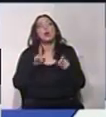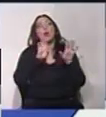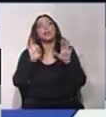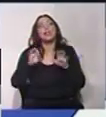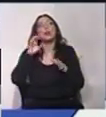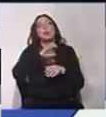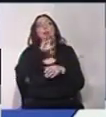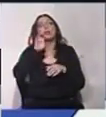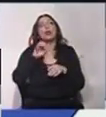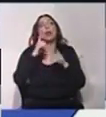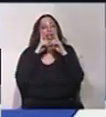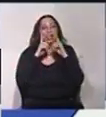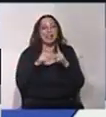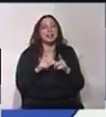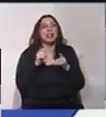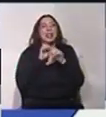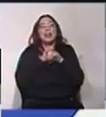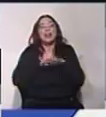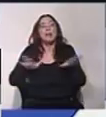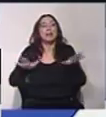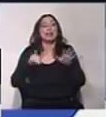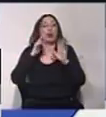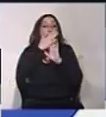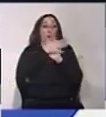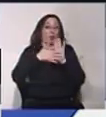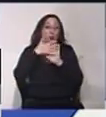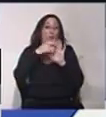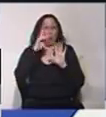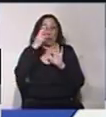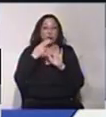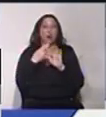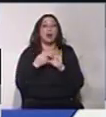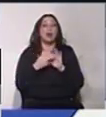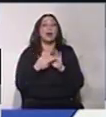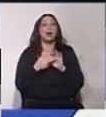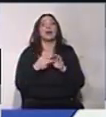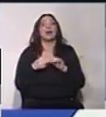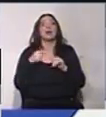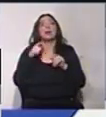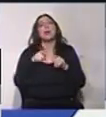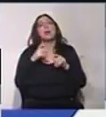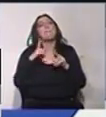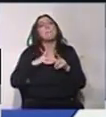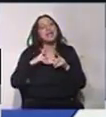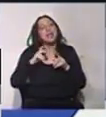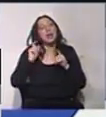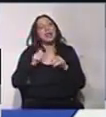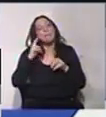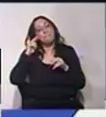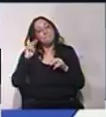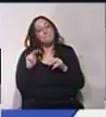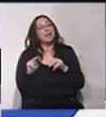atención, o sea, imagínense la dispersión que hay a nivel país, que eso es un privilegio. Con sus particularidades. Con sus particularidades, pero también con una mirada